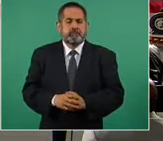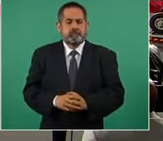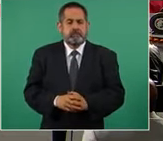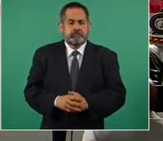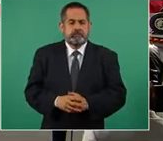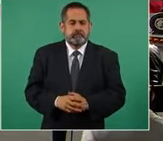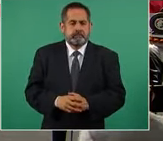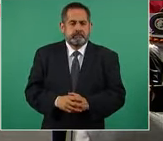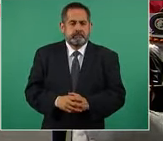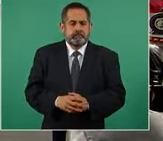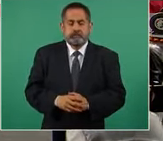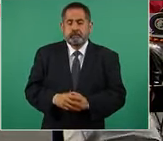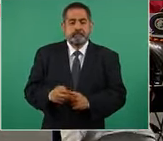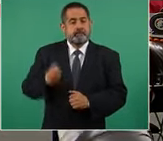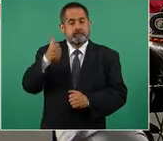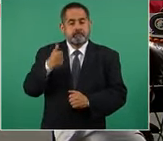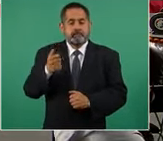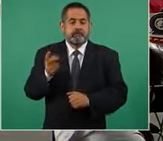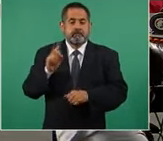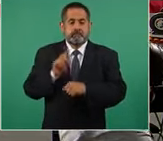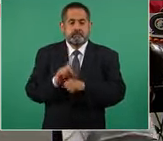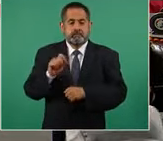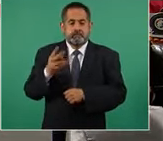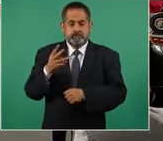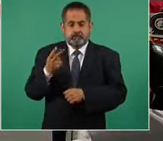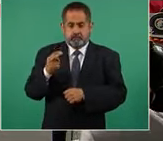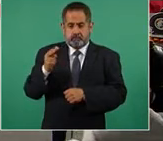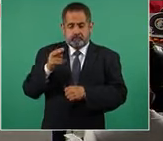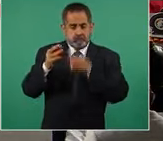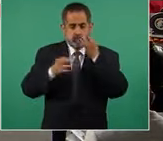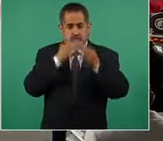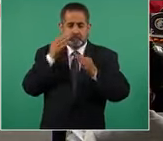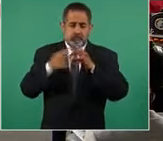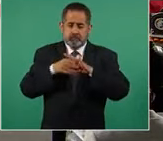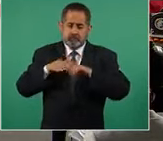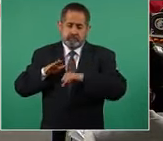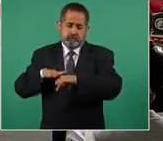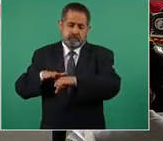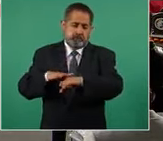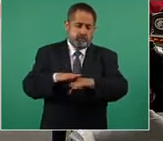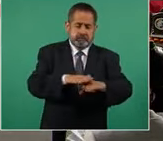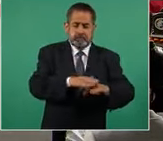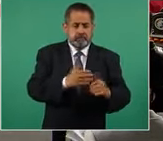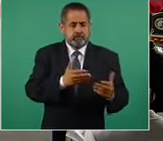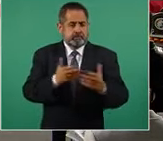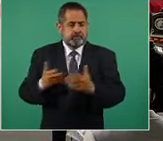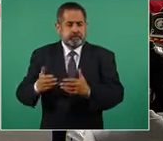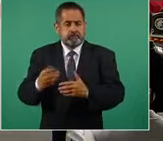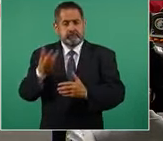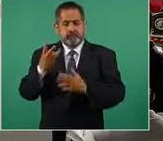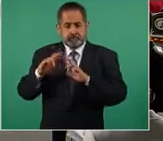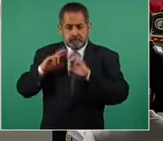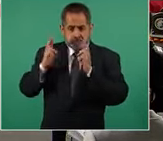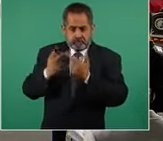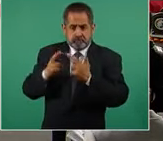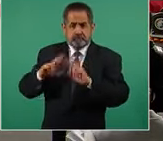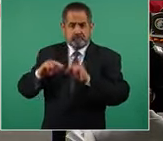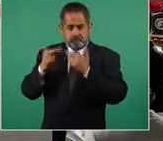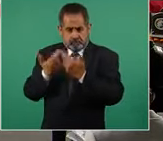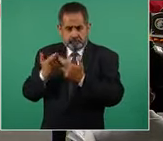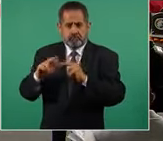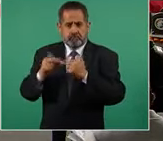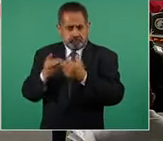esto, tuvimos una convocatoria el 24 de noviembre del año pasado y tuvimos tres grandes reuniones de